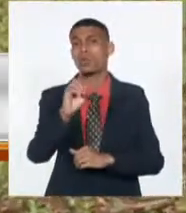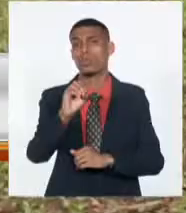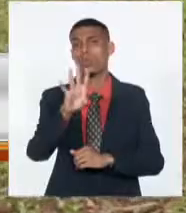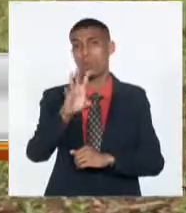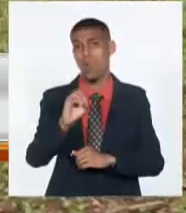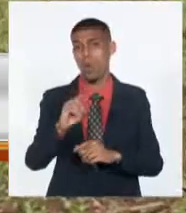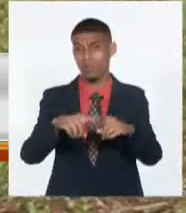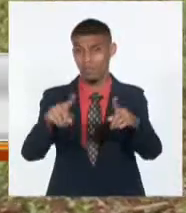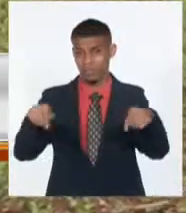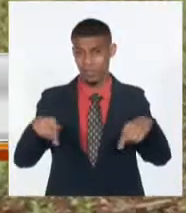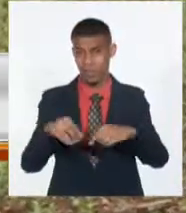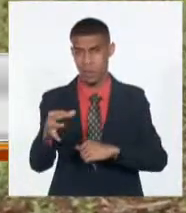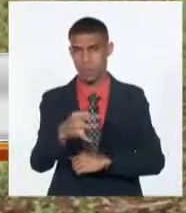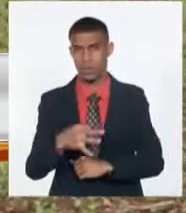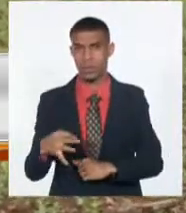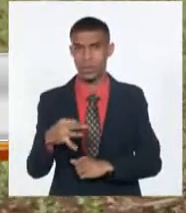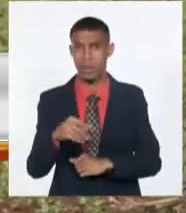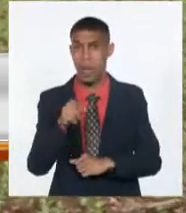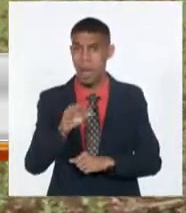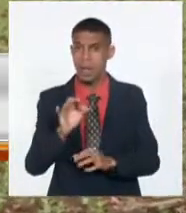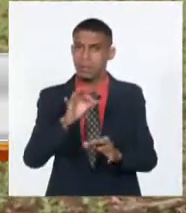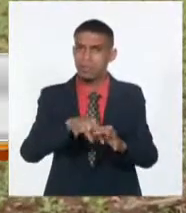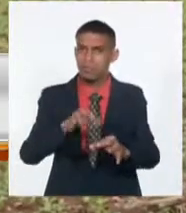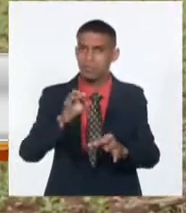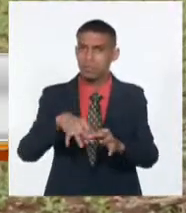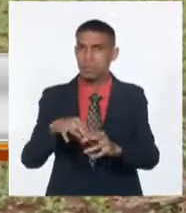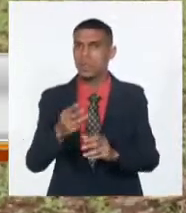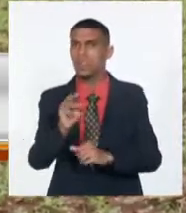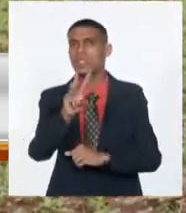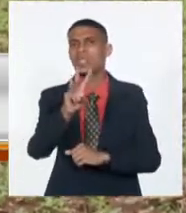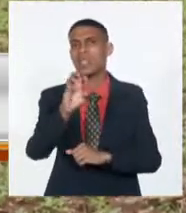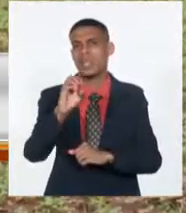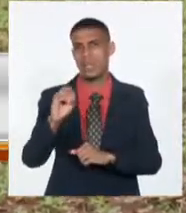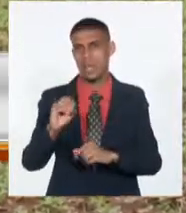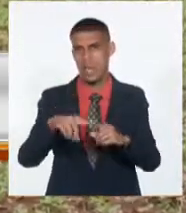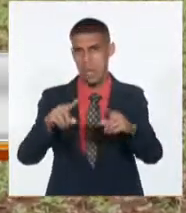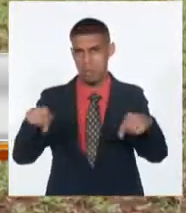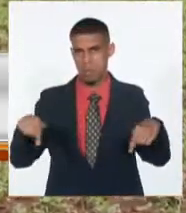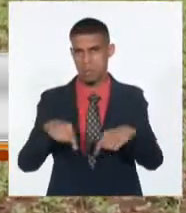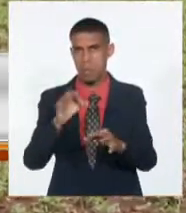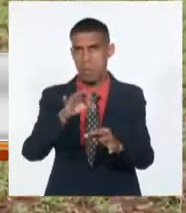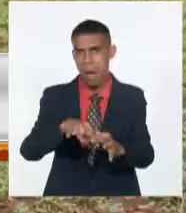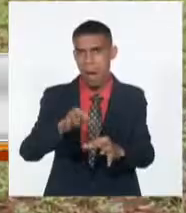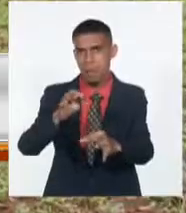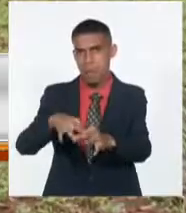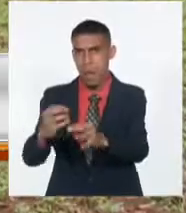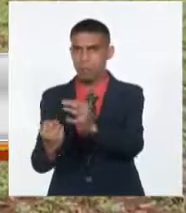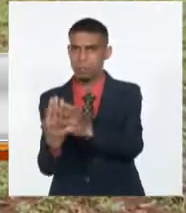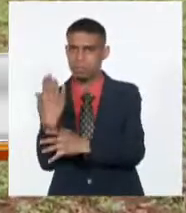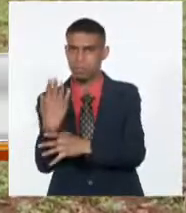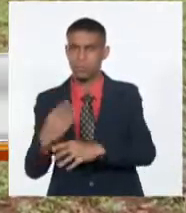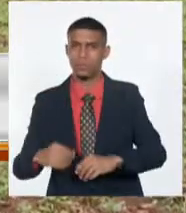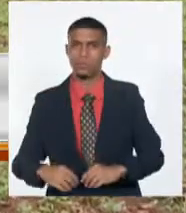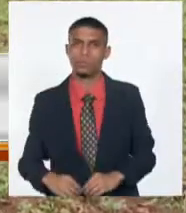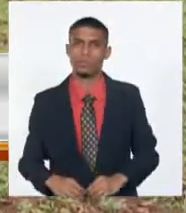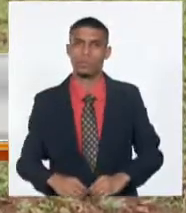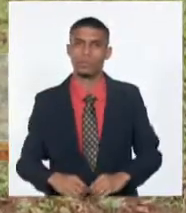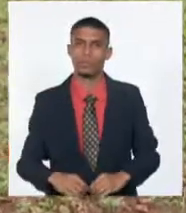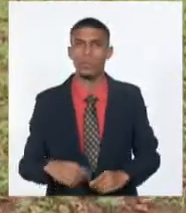municipio. De ellas sembradas tenemos casi 300 hectáreas hasta el momento. Las otras 150 hectáreas están preparándose